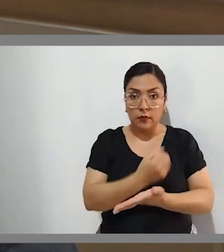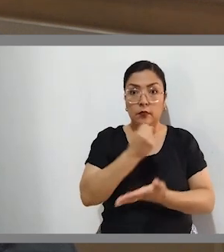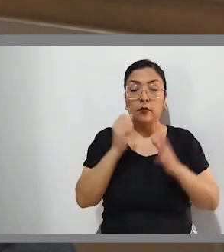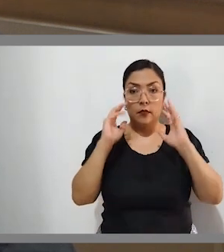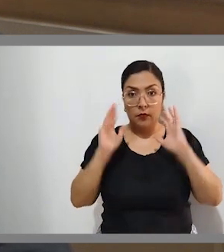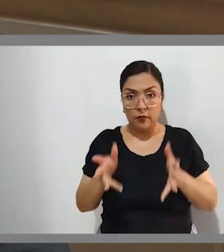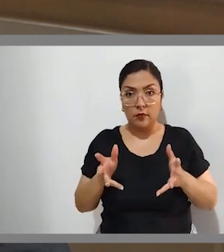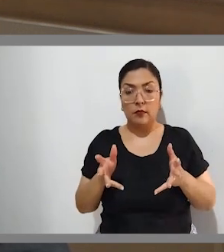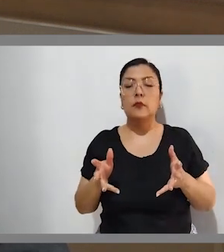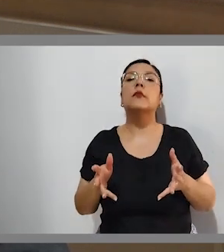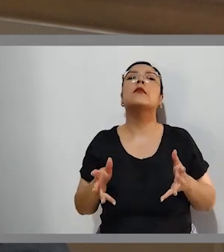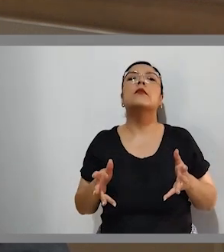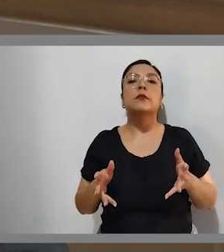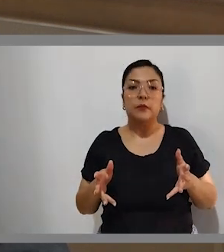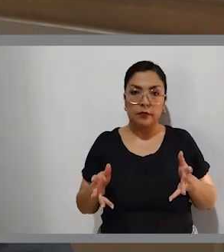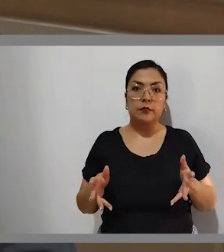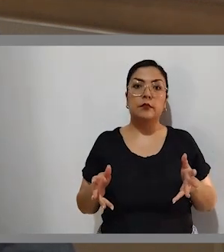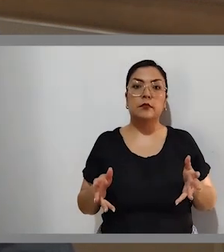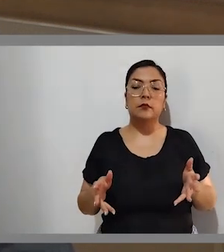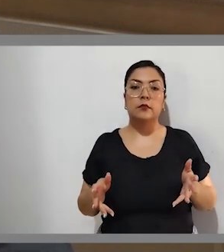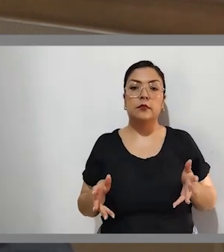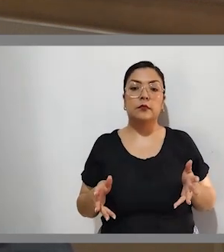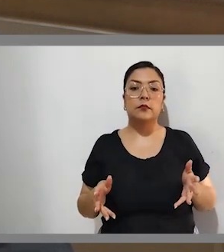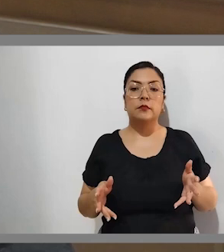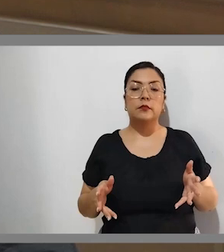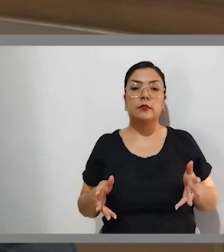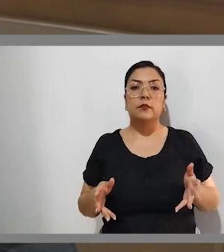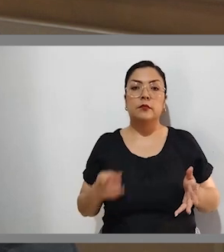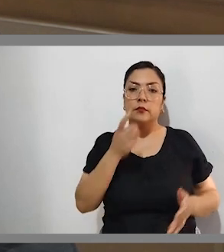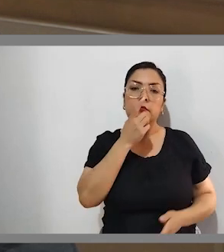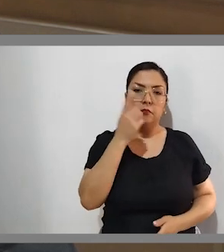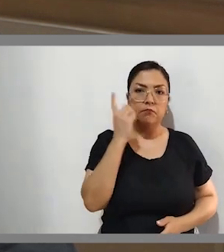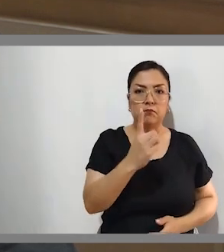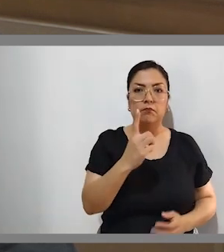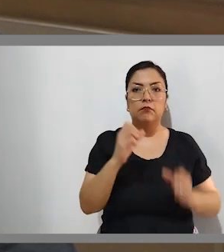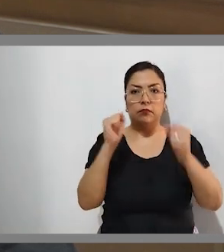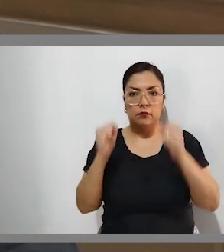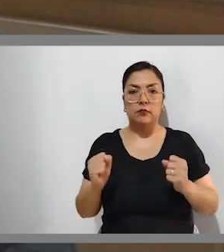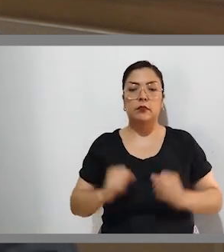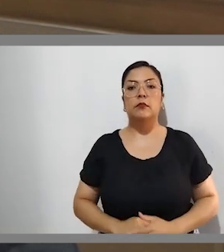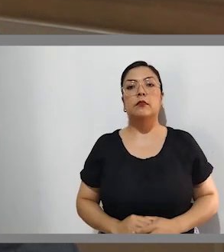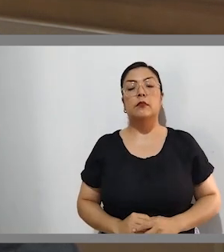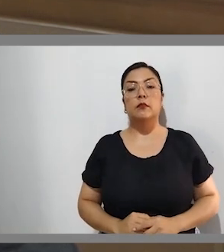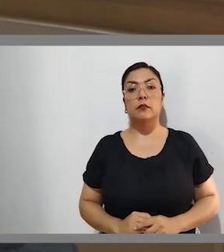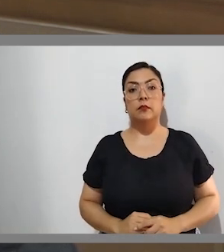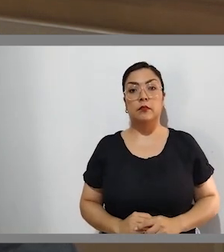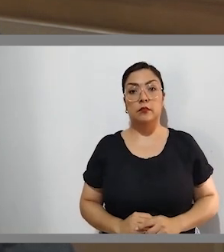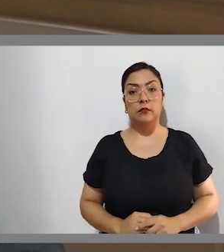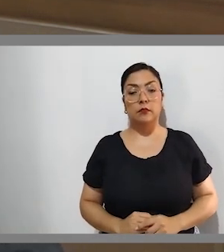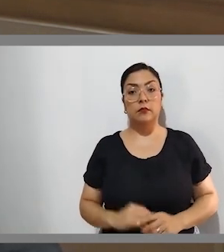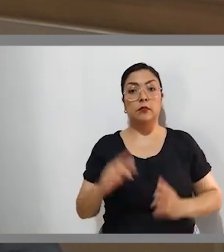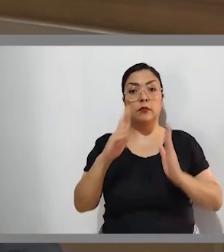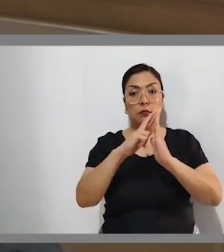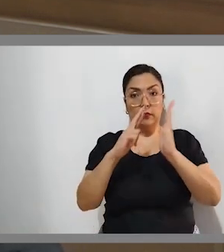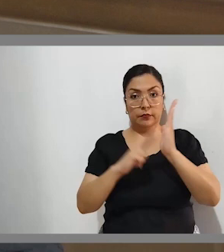resuelve el último medio de impugnación y consta en su caso que la elección quedó en firme. Una vez que sucede eso, de